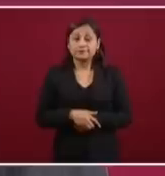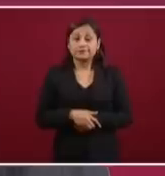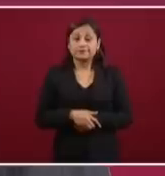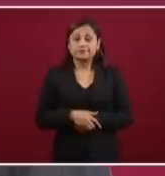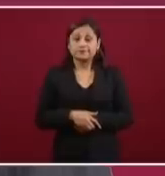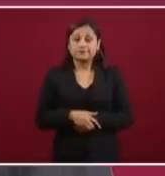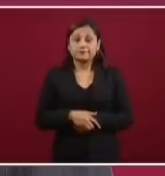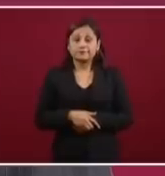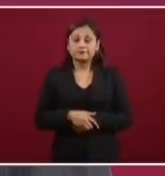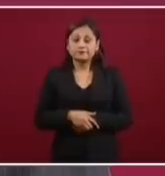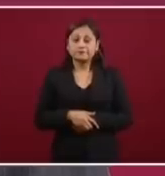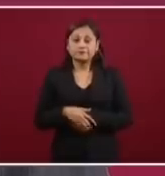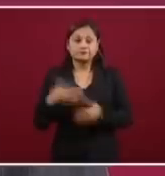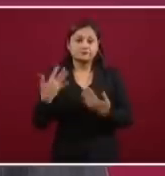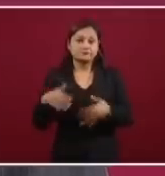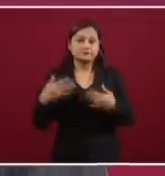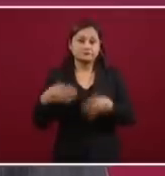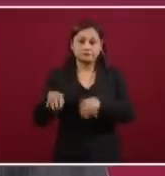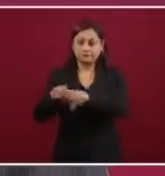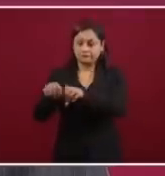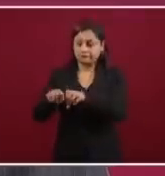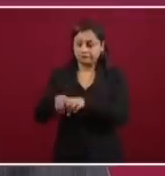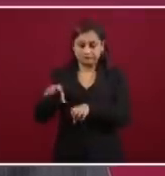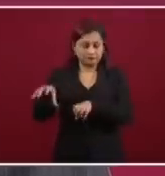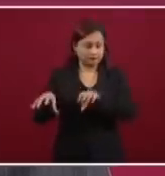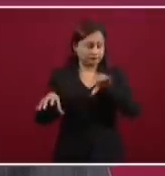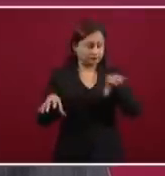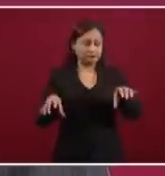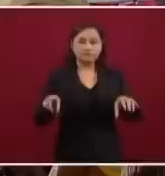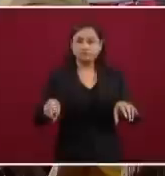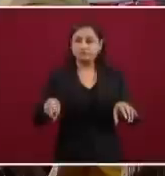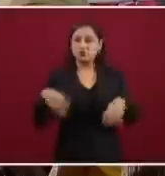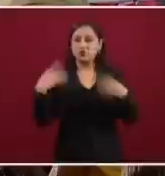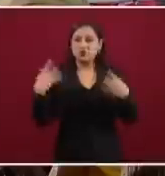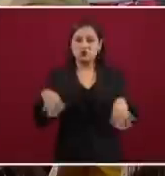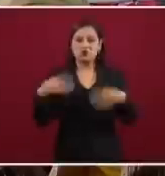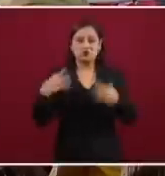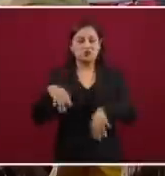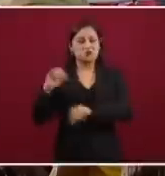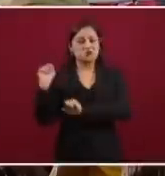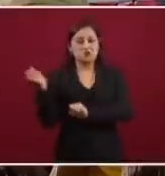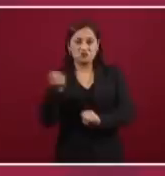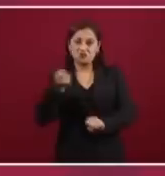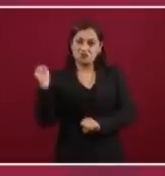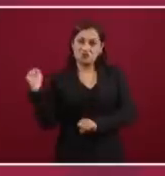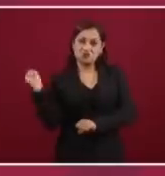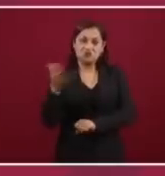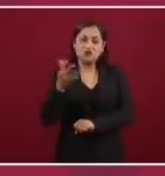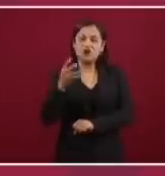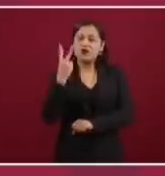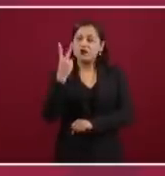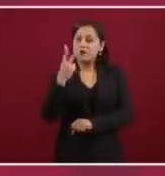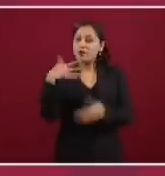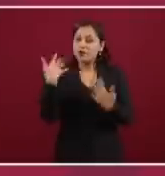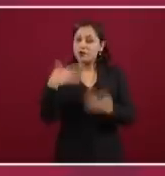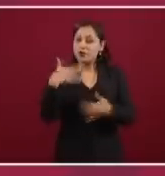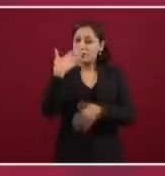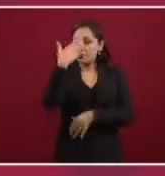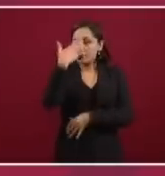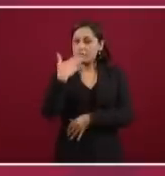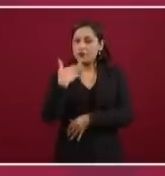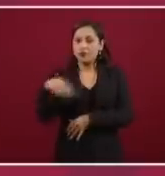muy buenos peloteros en los dos equipos, muy buenos peloteros. Este novato